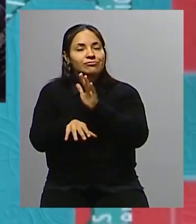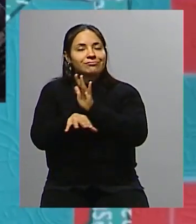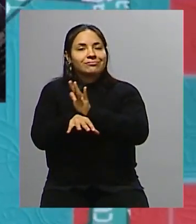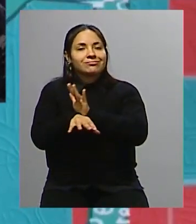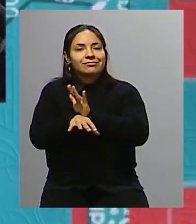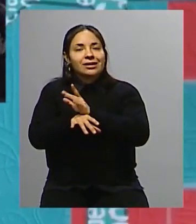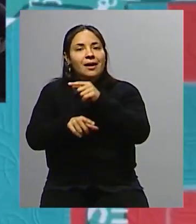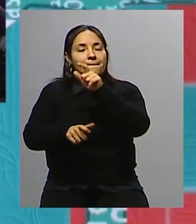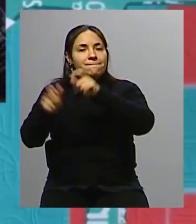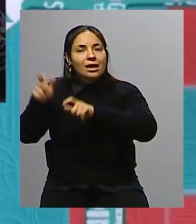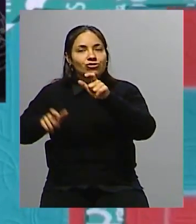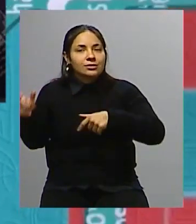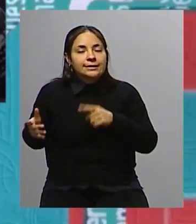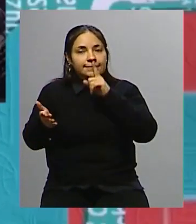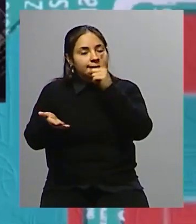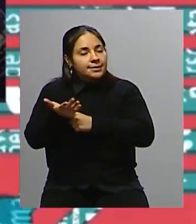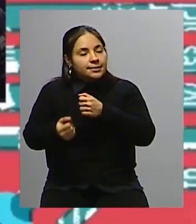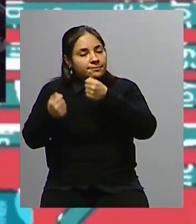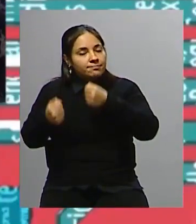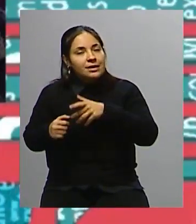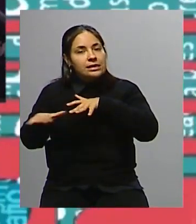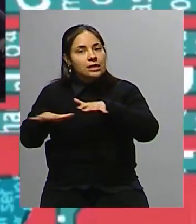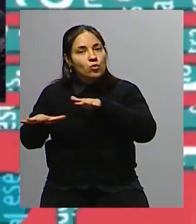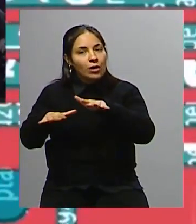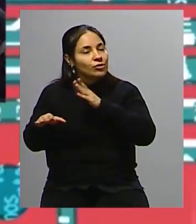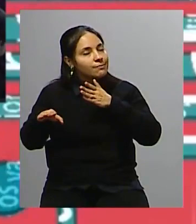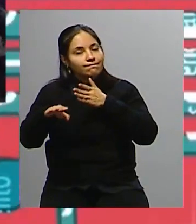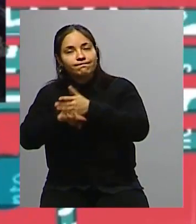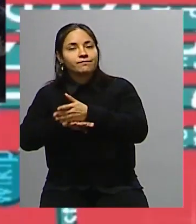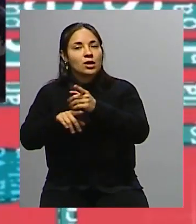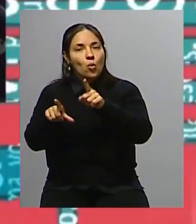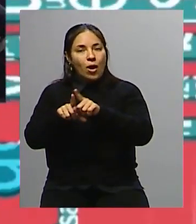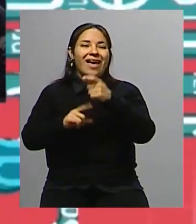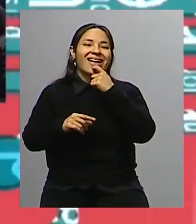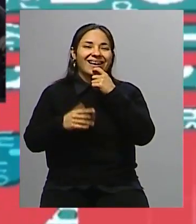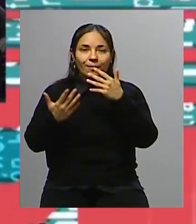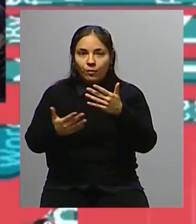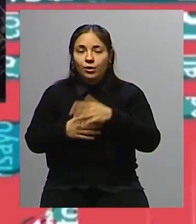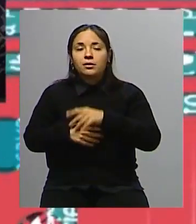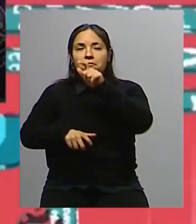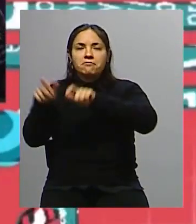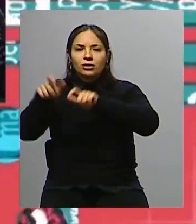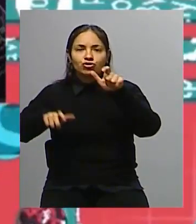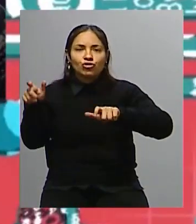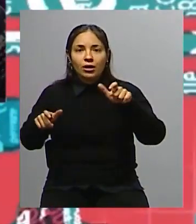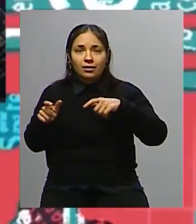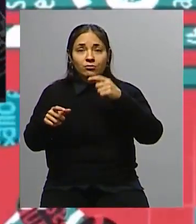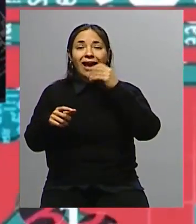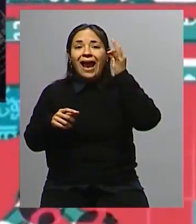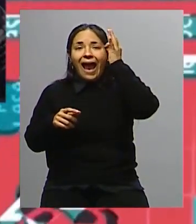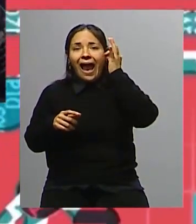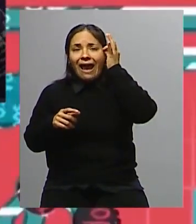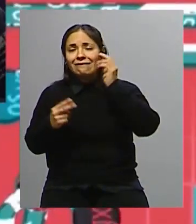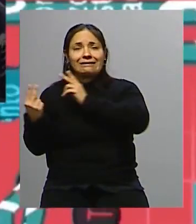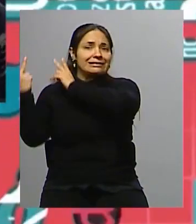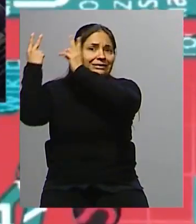personas tengan que atravesar todo tipo de circunstancias. Por ejemplo, es muy común las personas que vienen desde África y que